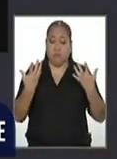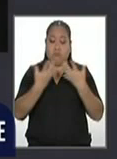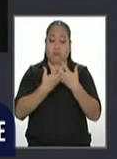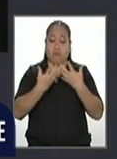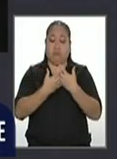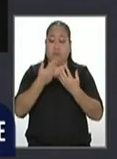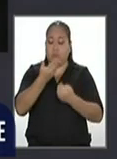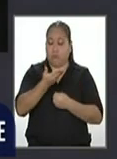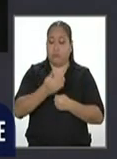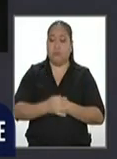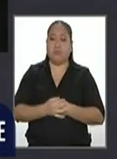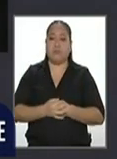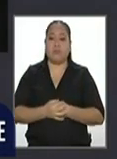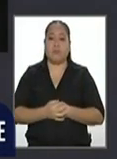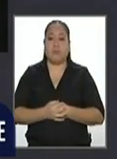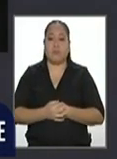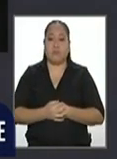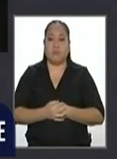coherencia.